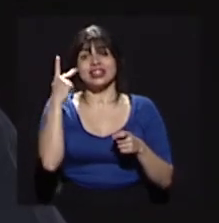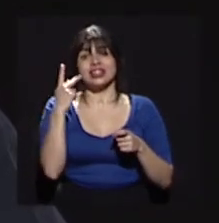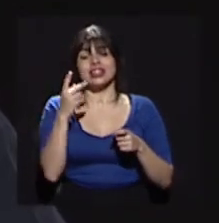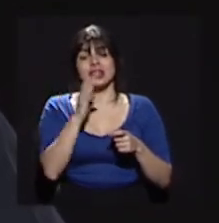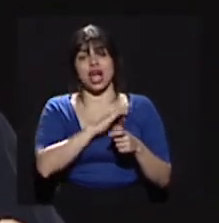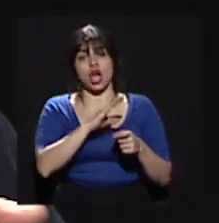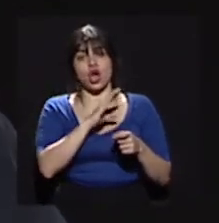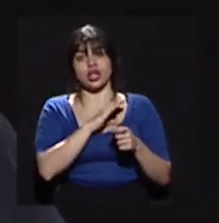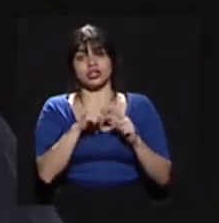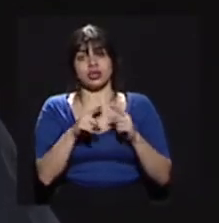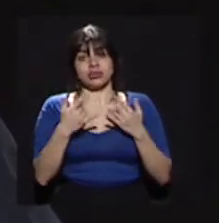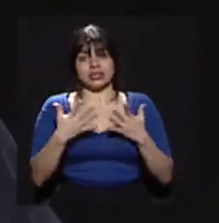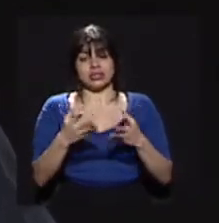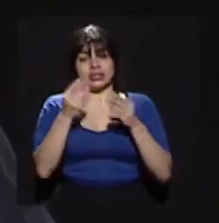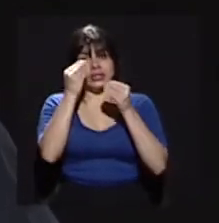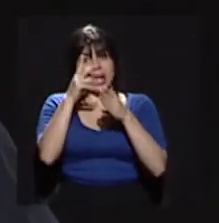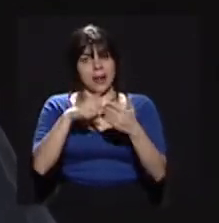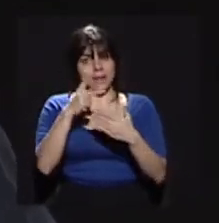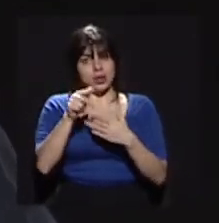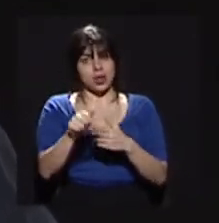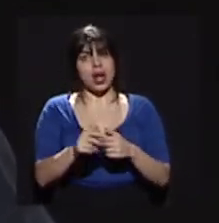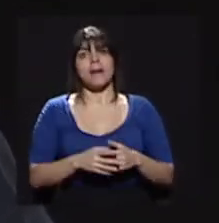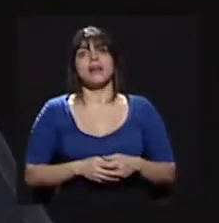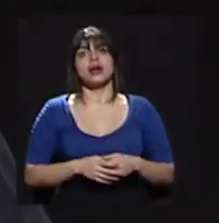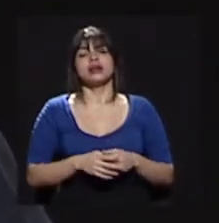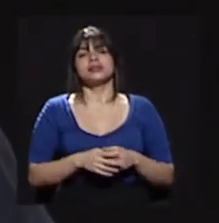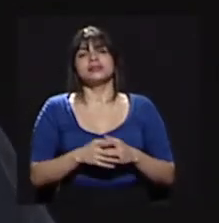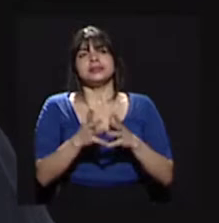como las que se han descrito en este programa